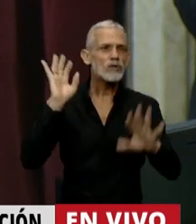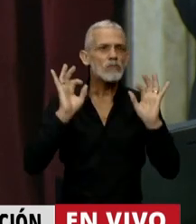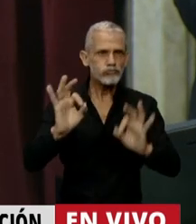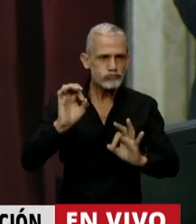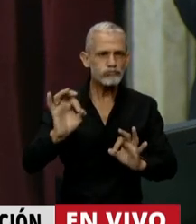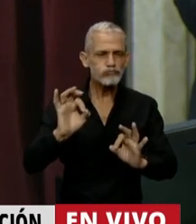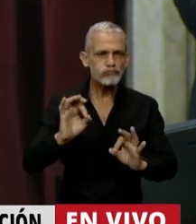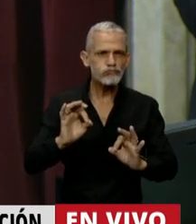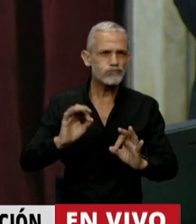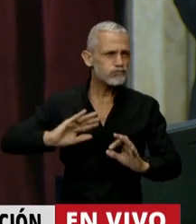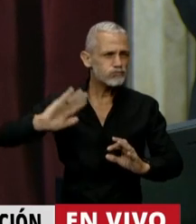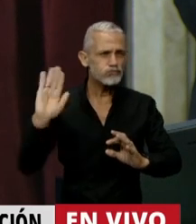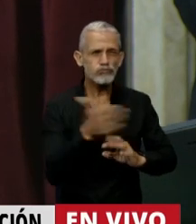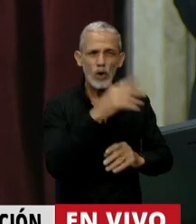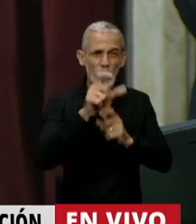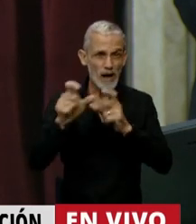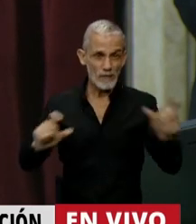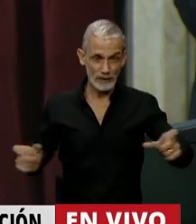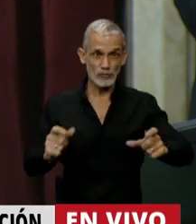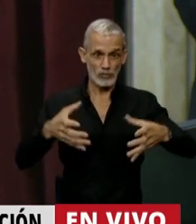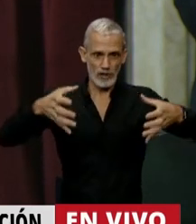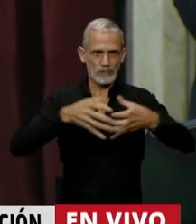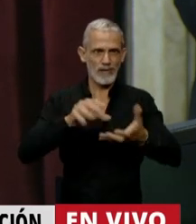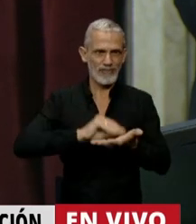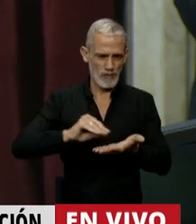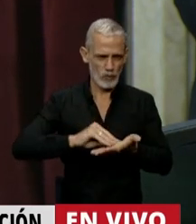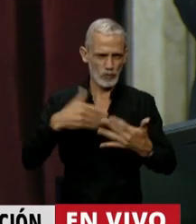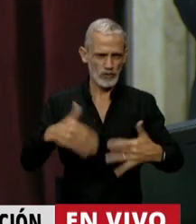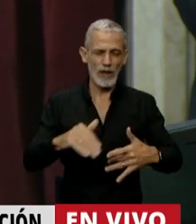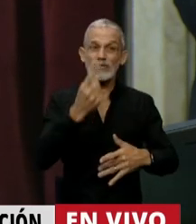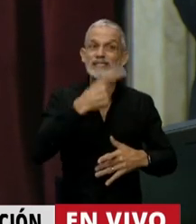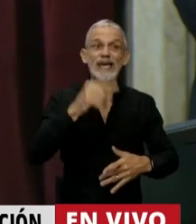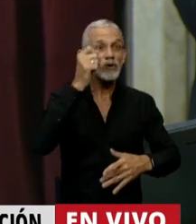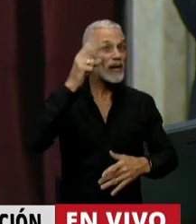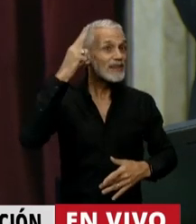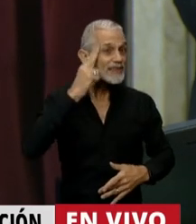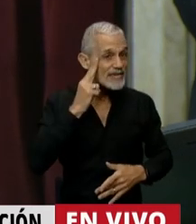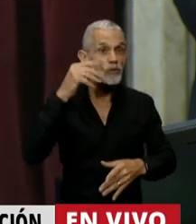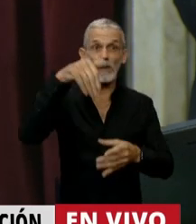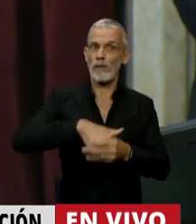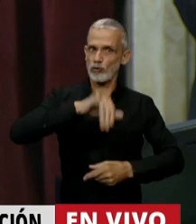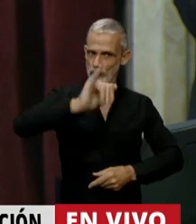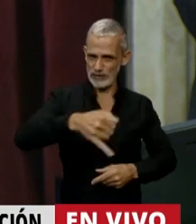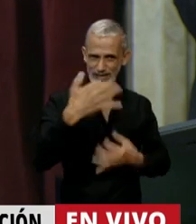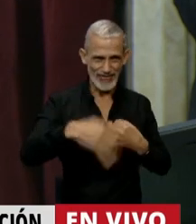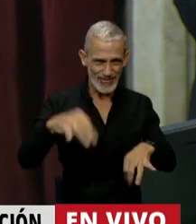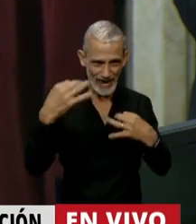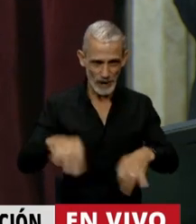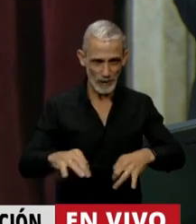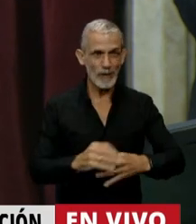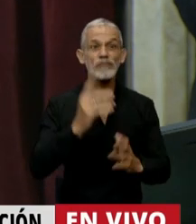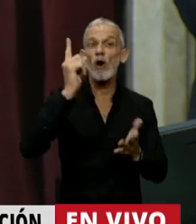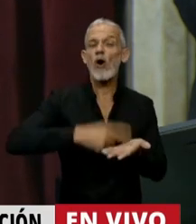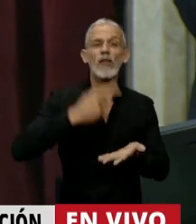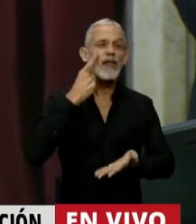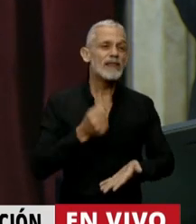absoluta de la totalidad de los miembros del cuerpo, es decir, 129 votos afirmativos. Orden del